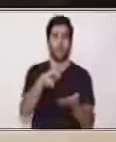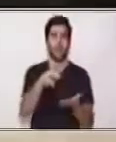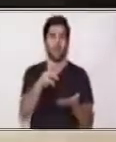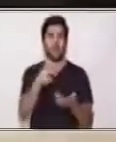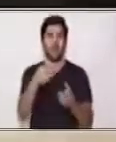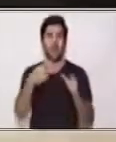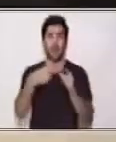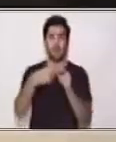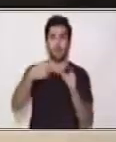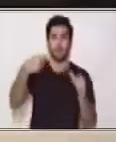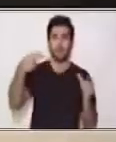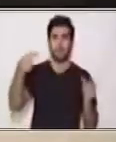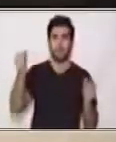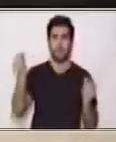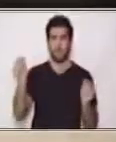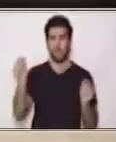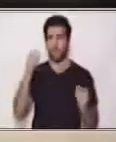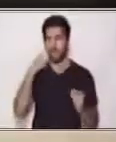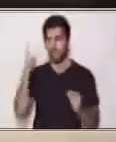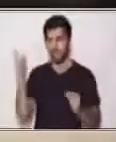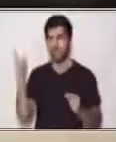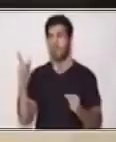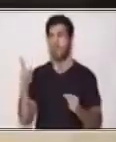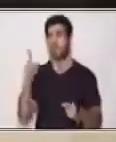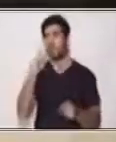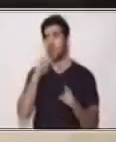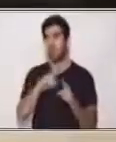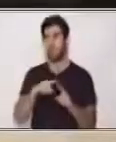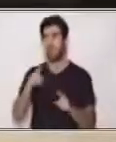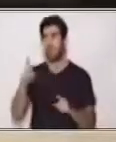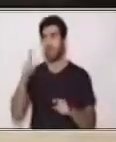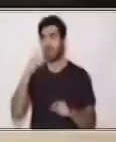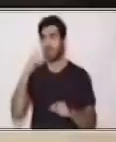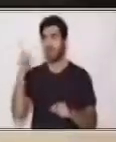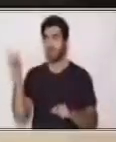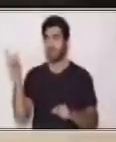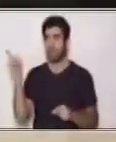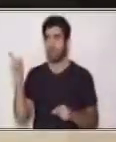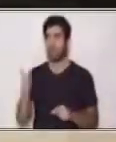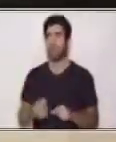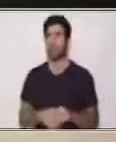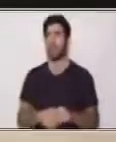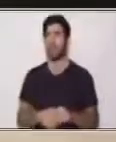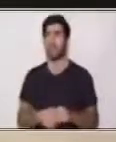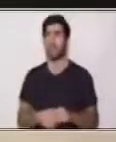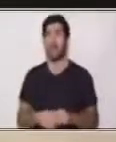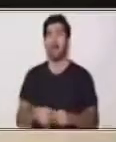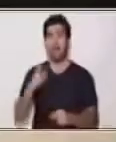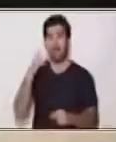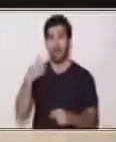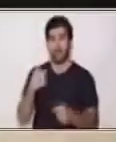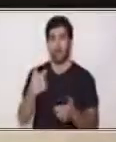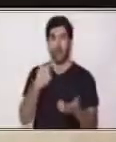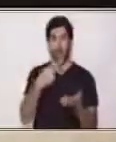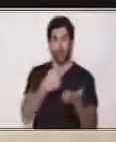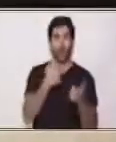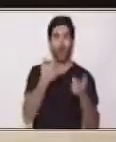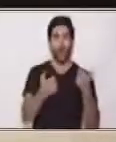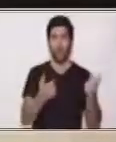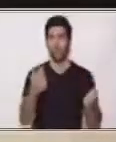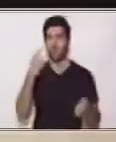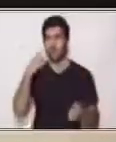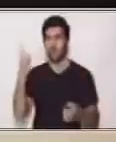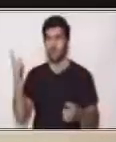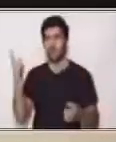necesitaba realizar. Y compré unos guacalitos. ¿Conoces estos guacalitos? Mira. Ahí me vendieron